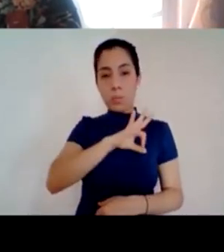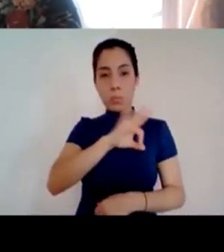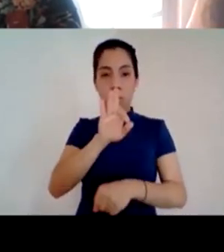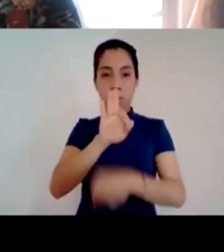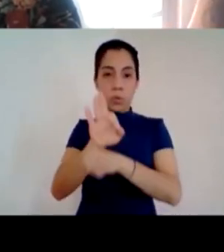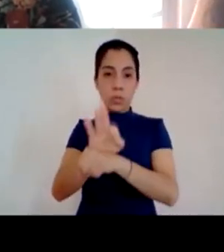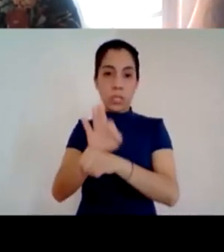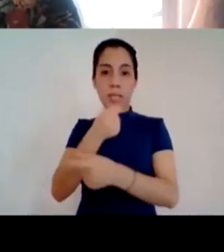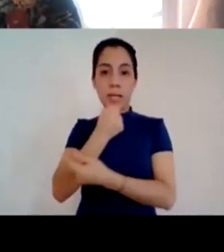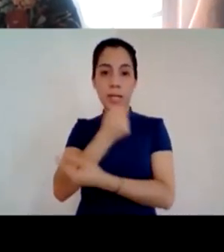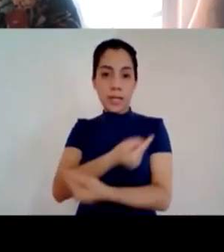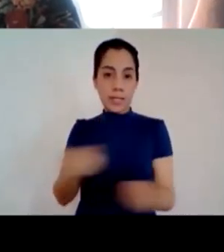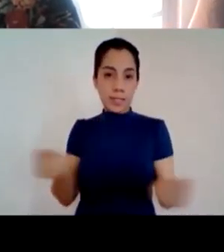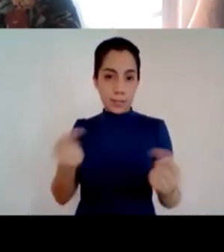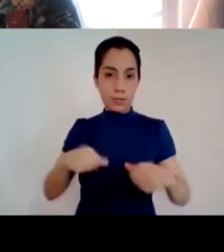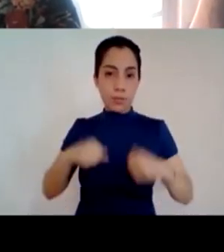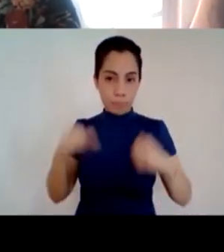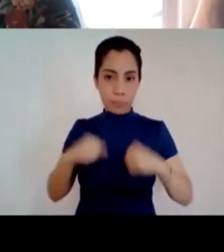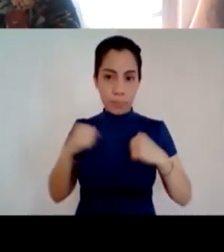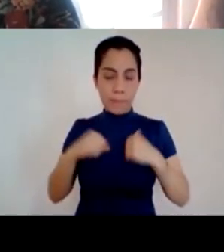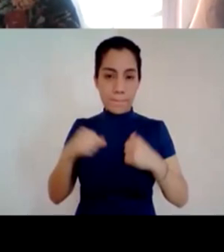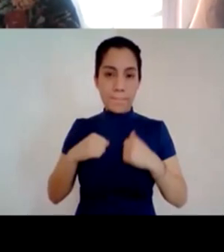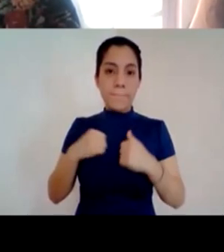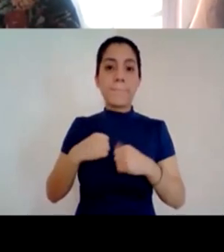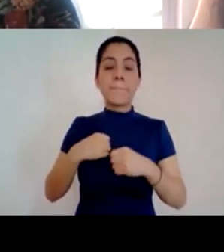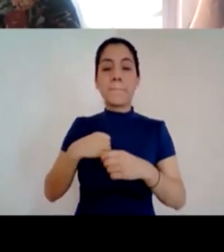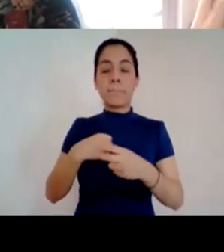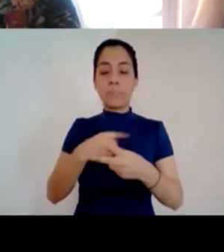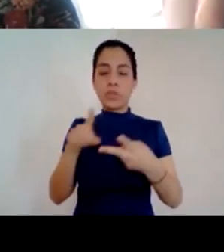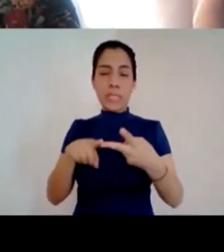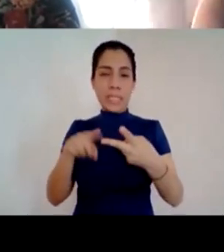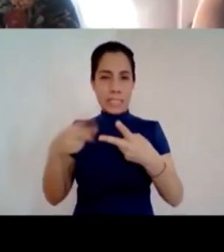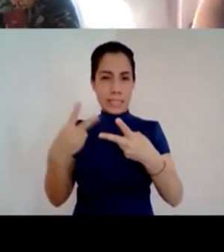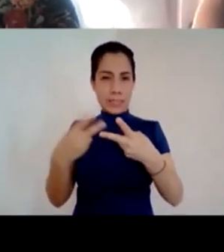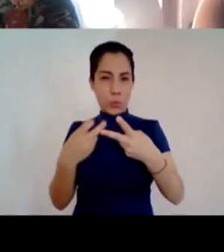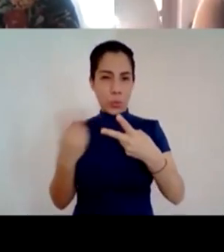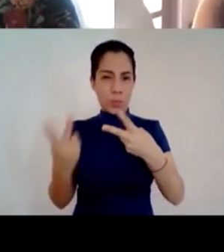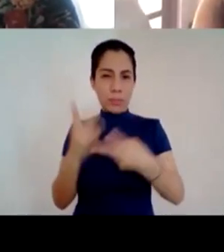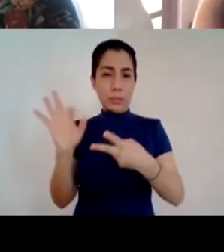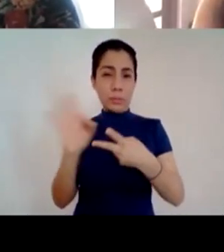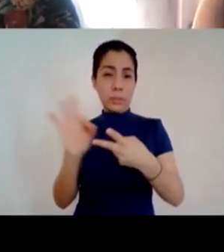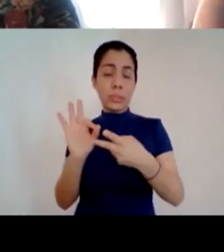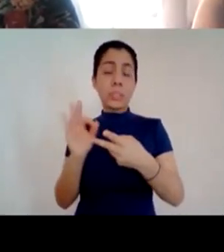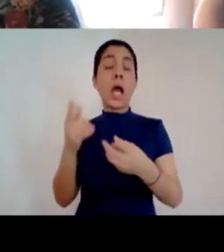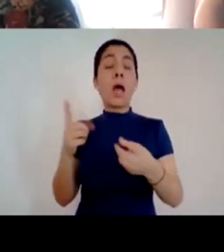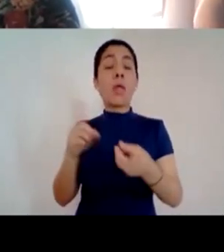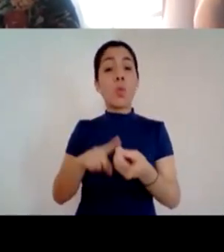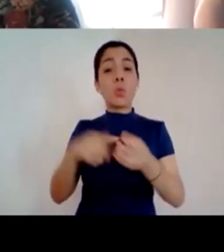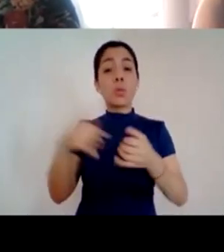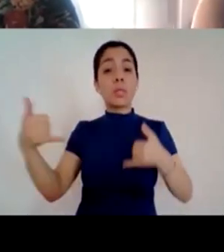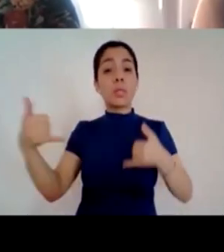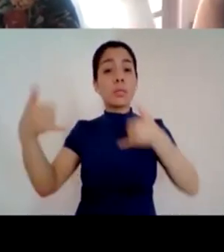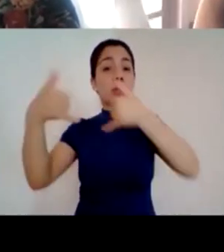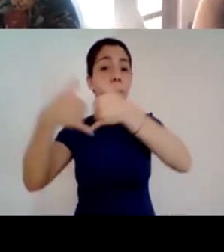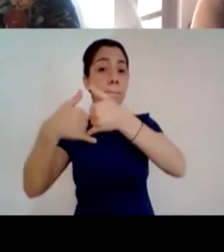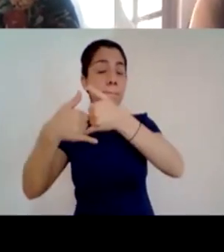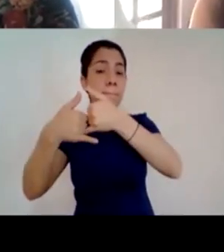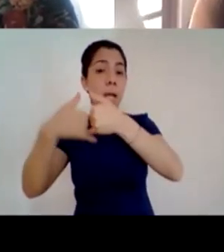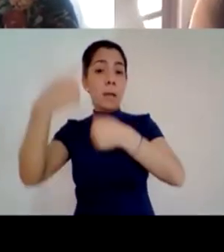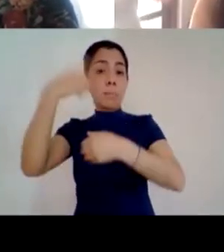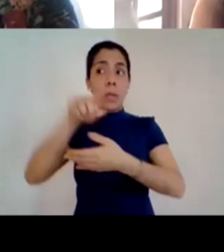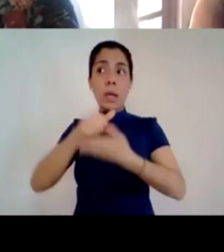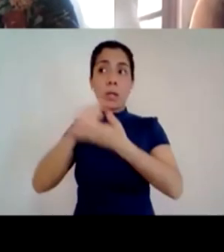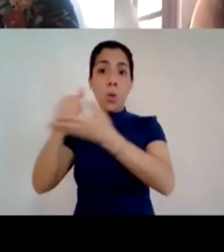si quieren mientras Sipina nos asesora un poco más sobre instancias a las que se puede llamar cosas que se puede